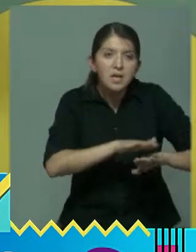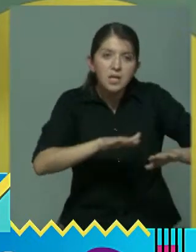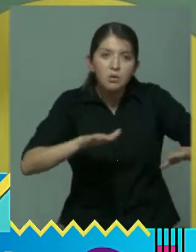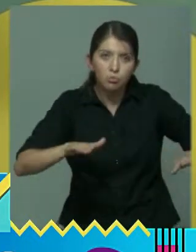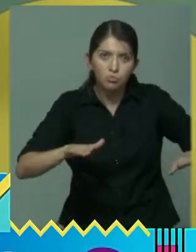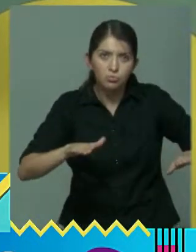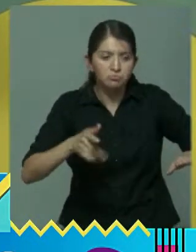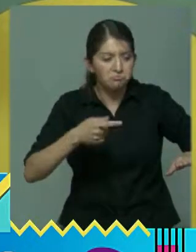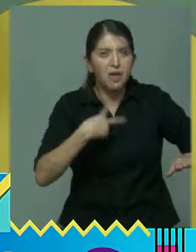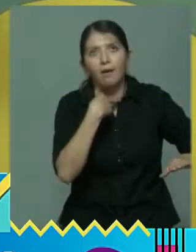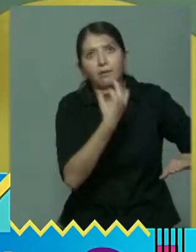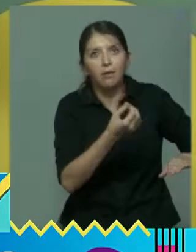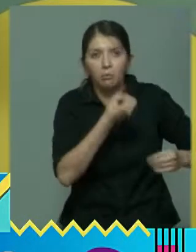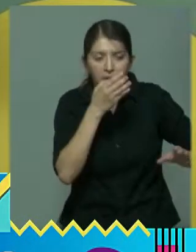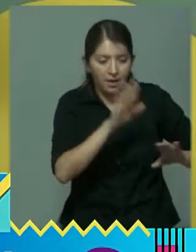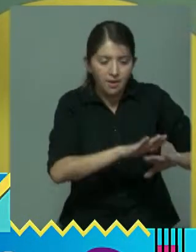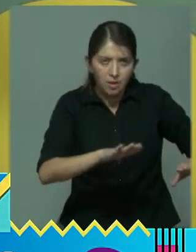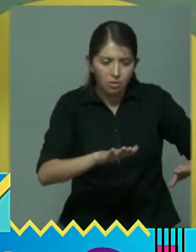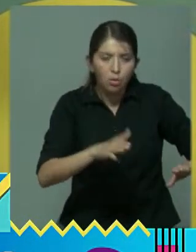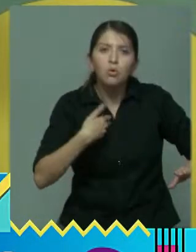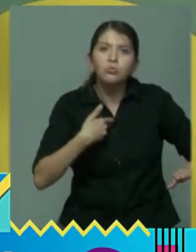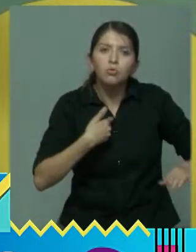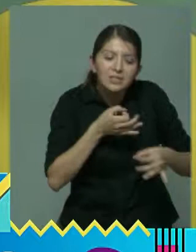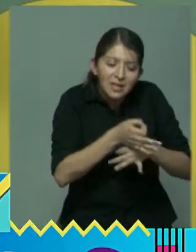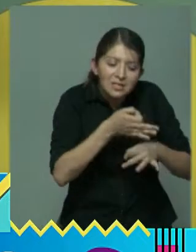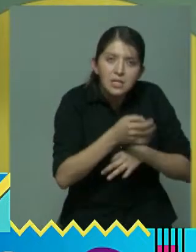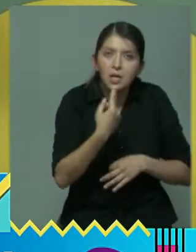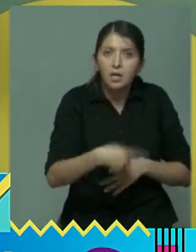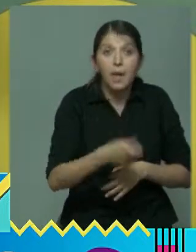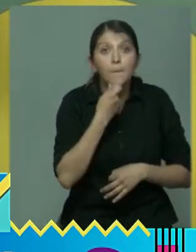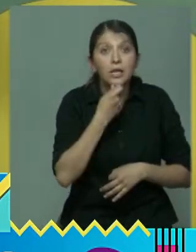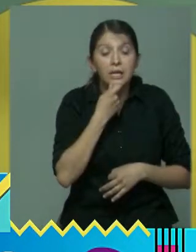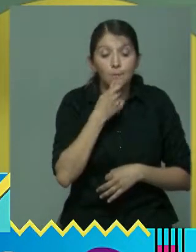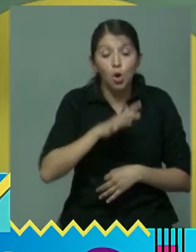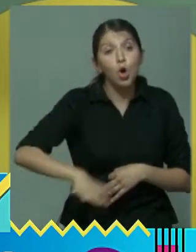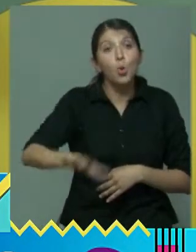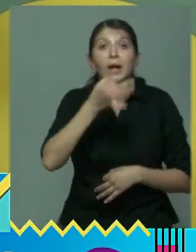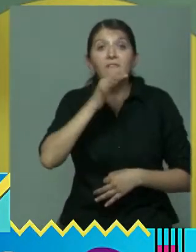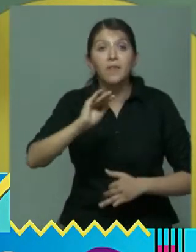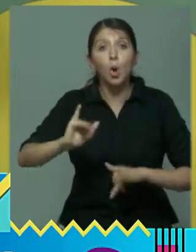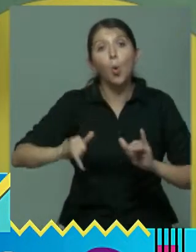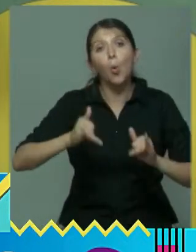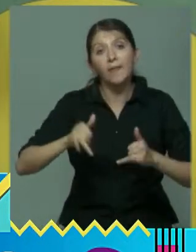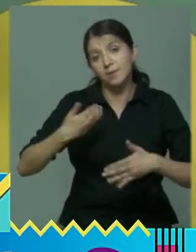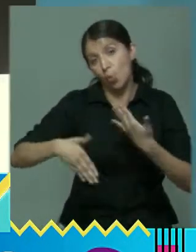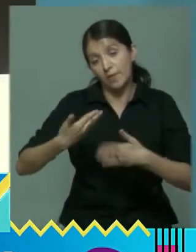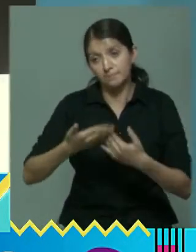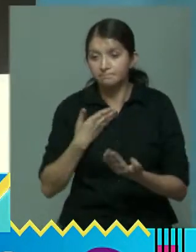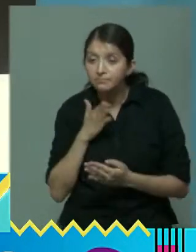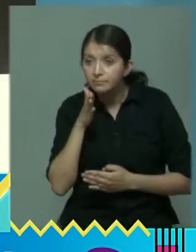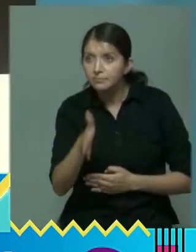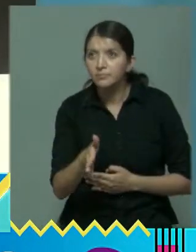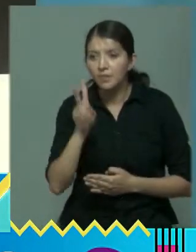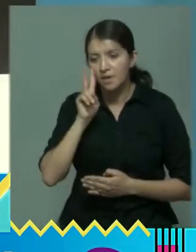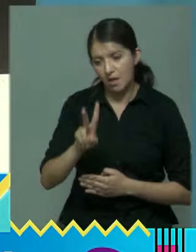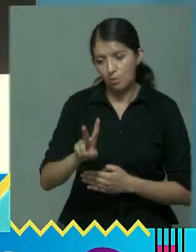tenemos a cargo, ¿no? O sea, ¿qué es lo que estamos transmitiendo ahí? Entramos a una juguetería y ¿qué nos pasa cuando entramos? Y todavía seguimos viendo las